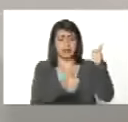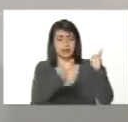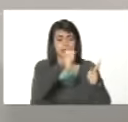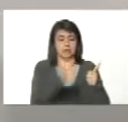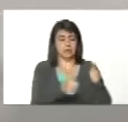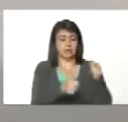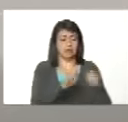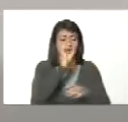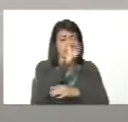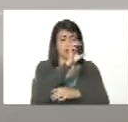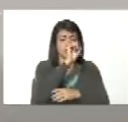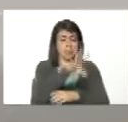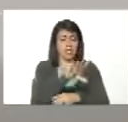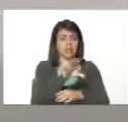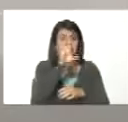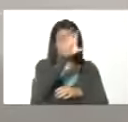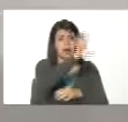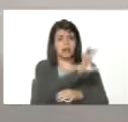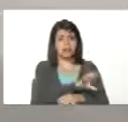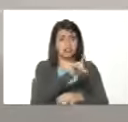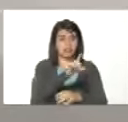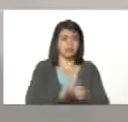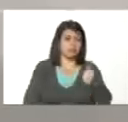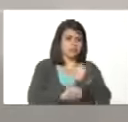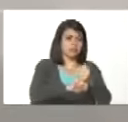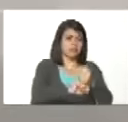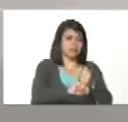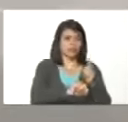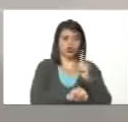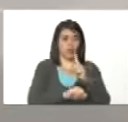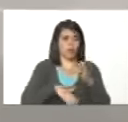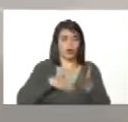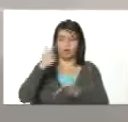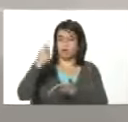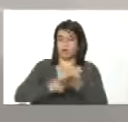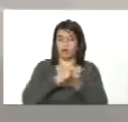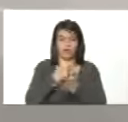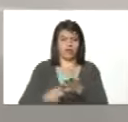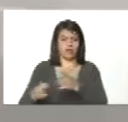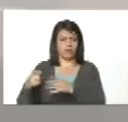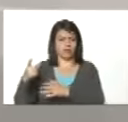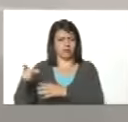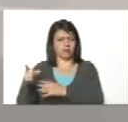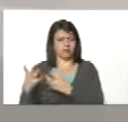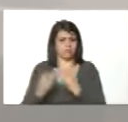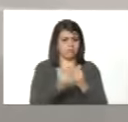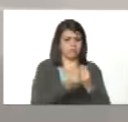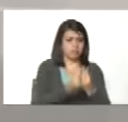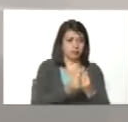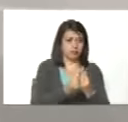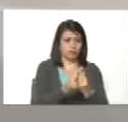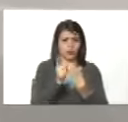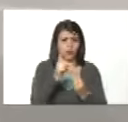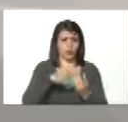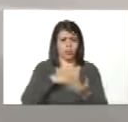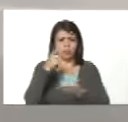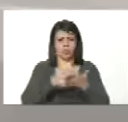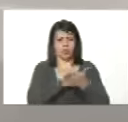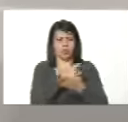al Parlamento del país tal. No los dejarían entrar. O en todo caso serían